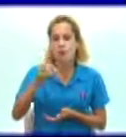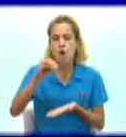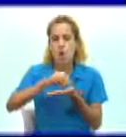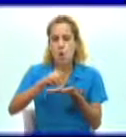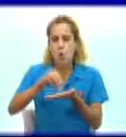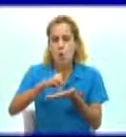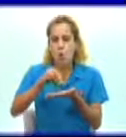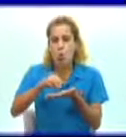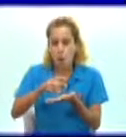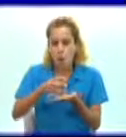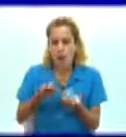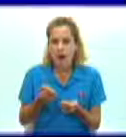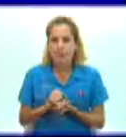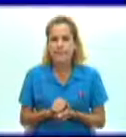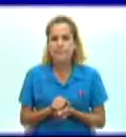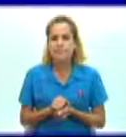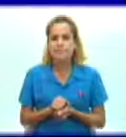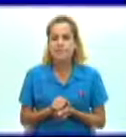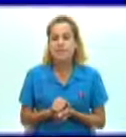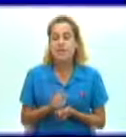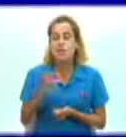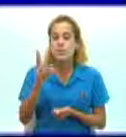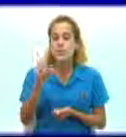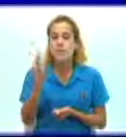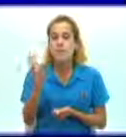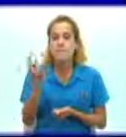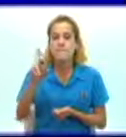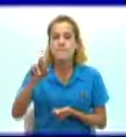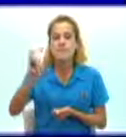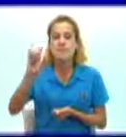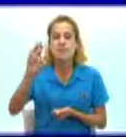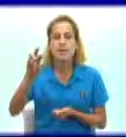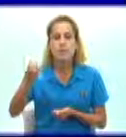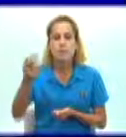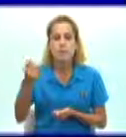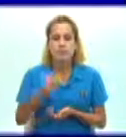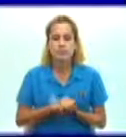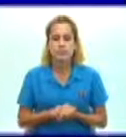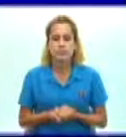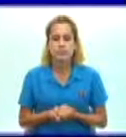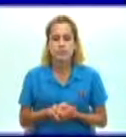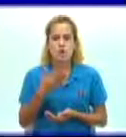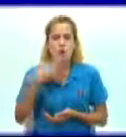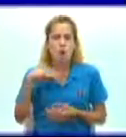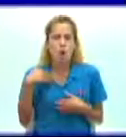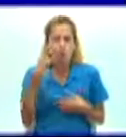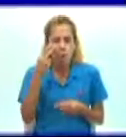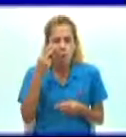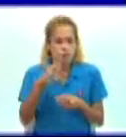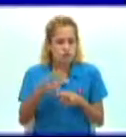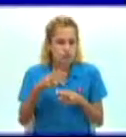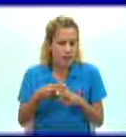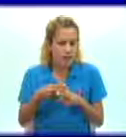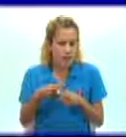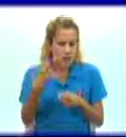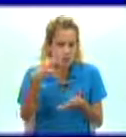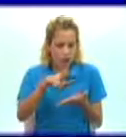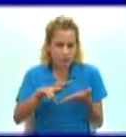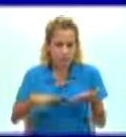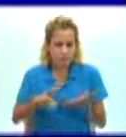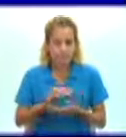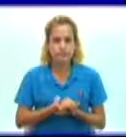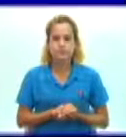lugar posicional del dígito primo y para la vez, y el inciso C dice cómo se lee. Como pueden dar cuenta, el ejercicio de numeración